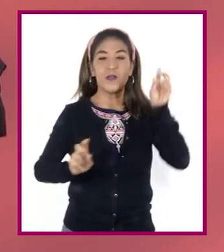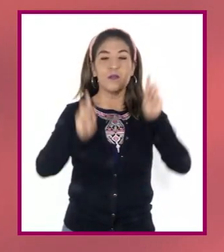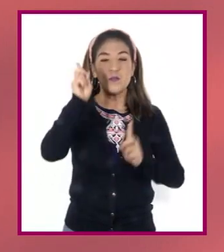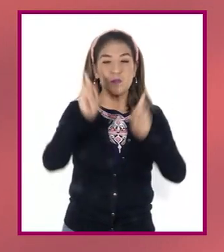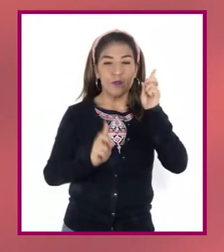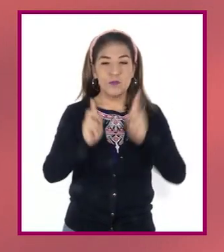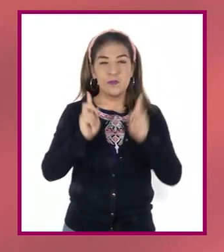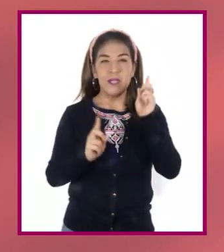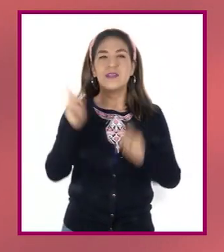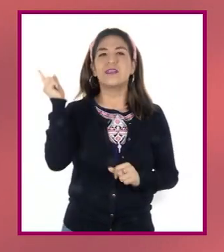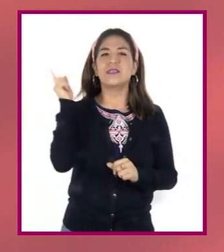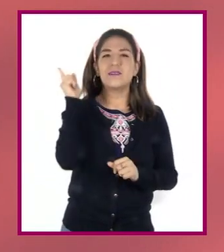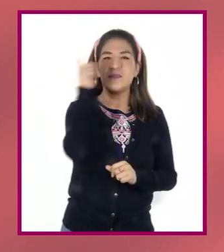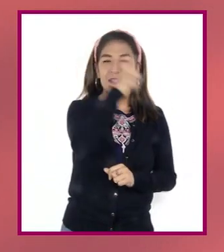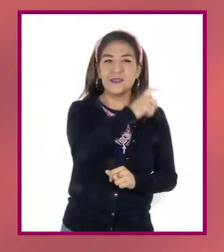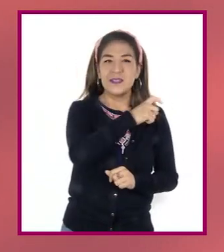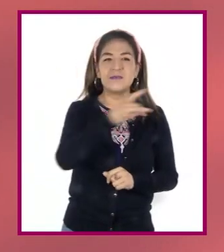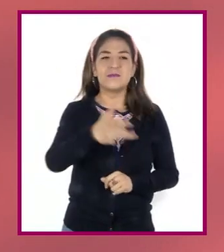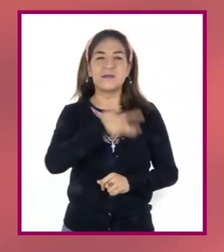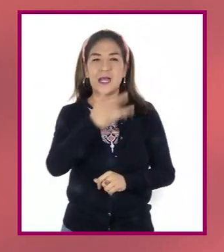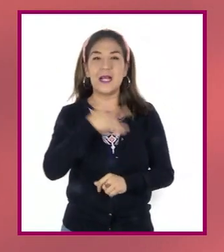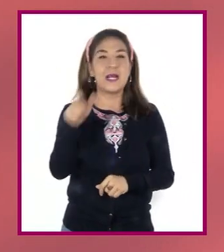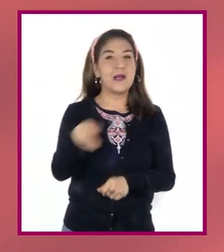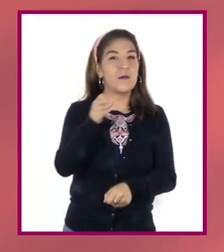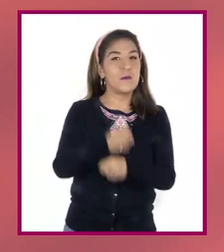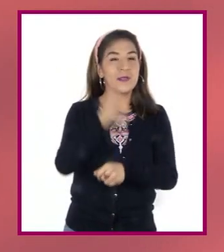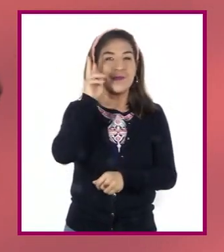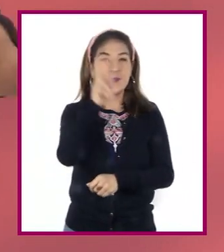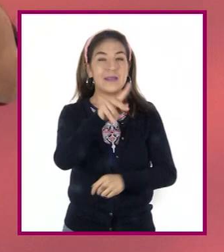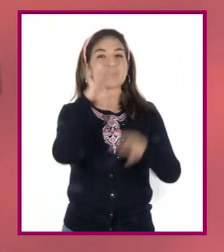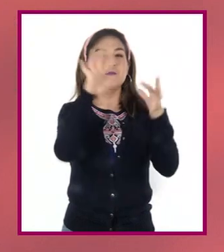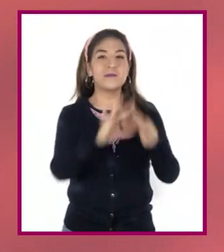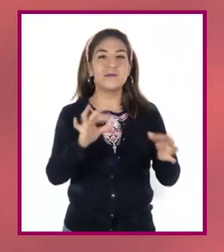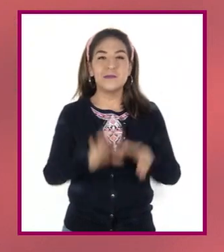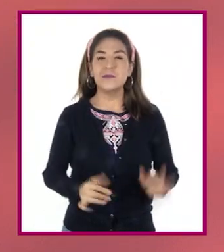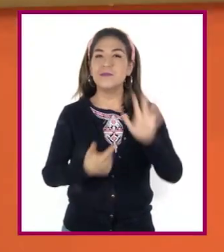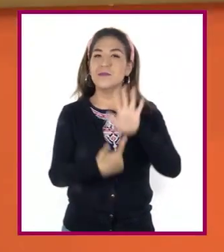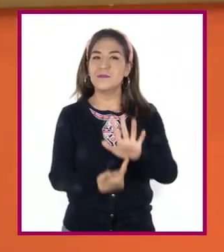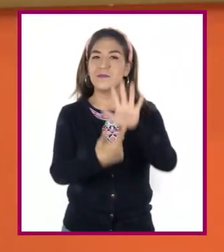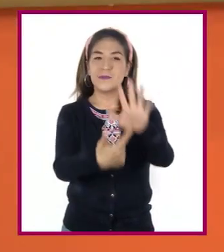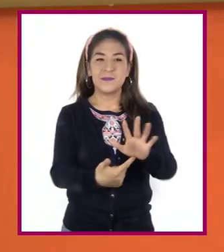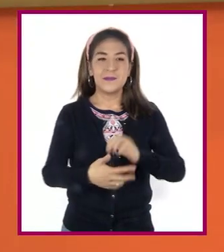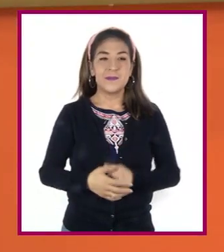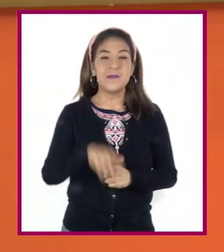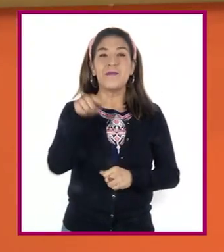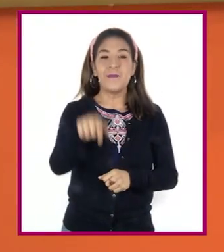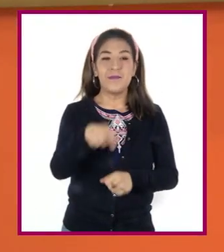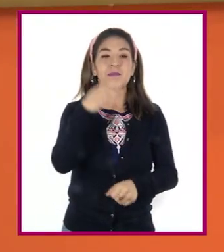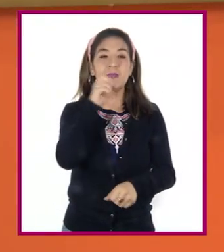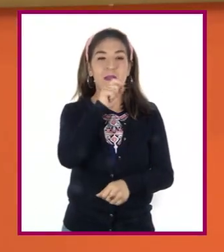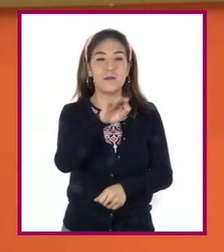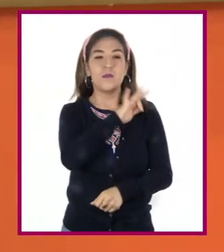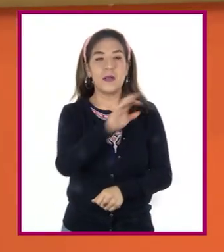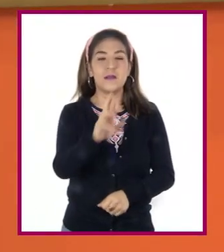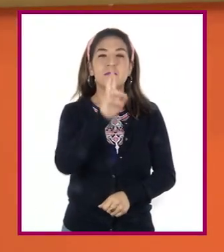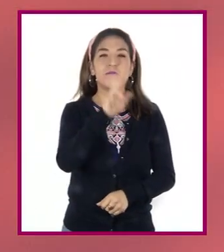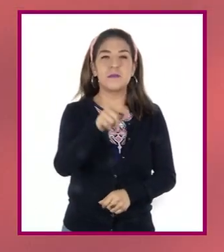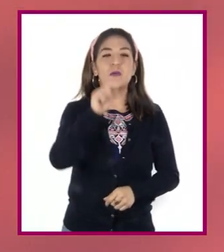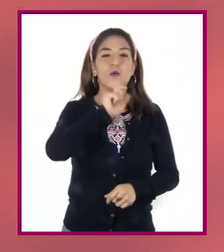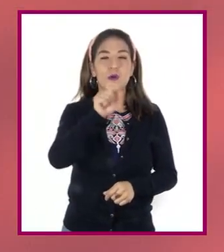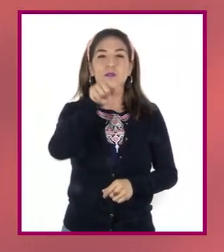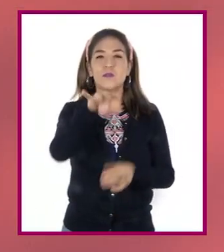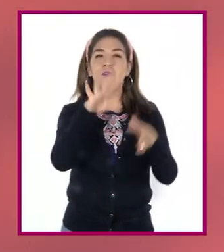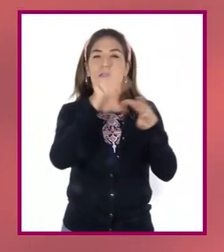dudas, inquietudes o dificultades que surjan al resolver los planteamientos, pues muchas de estas las podrán resolver al momento